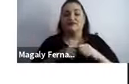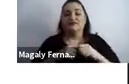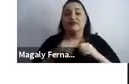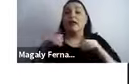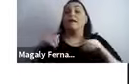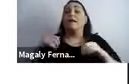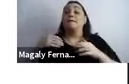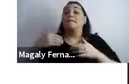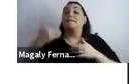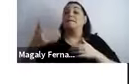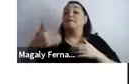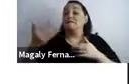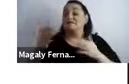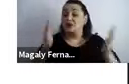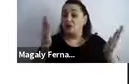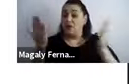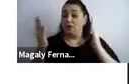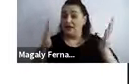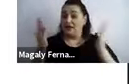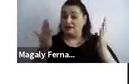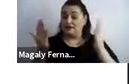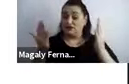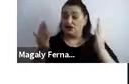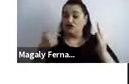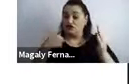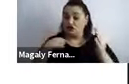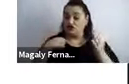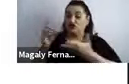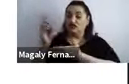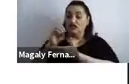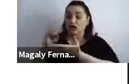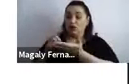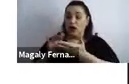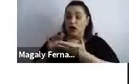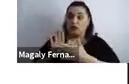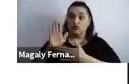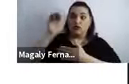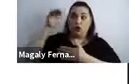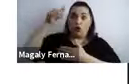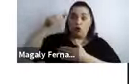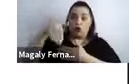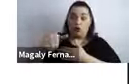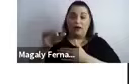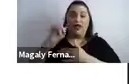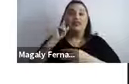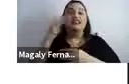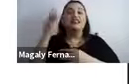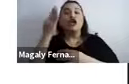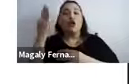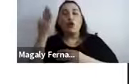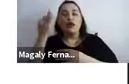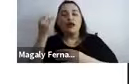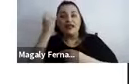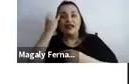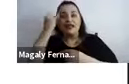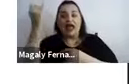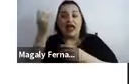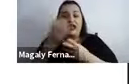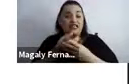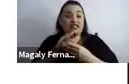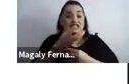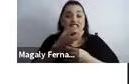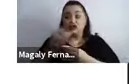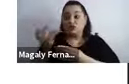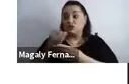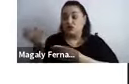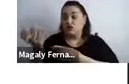Mientras que si nosotros dibujáramos una curva teórica ideal de distribución de